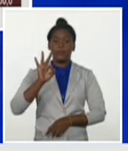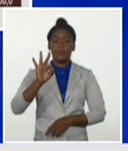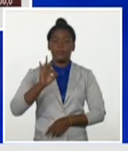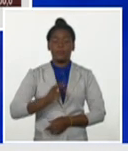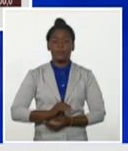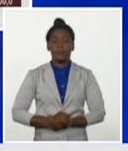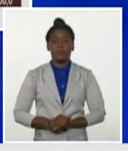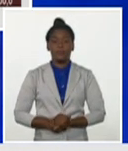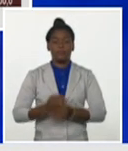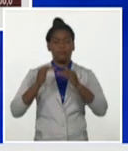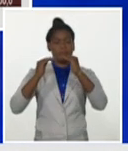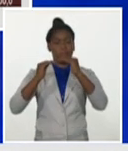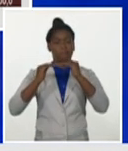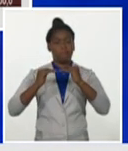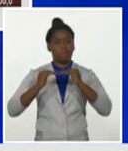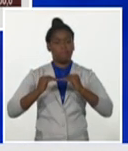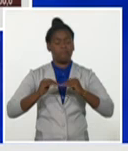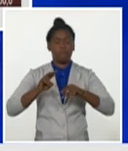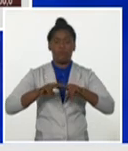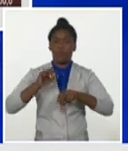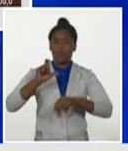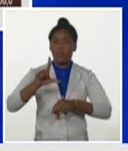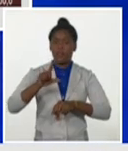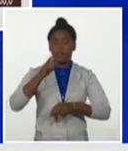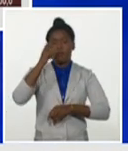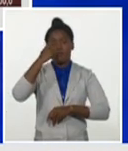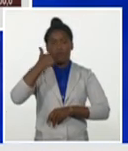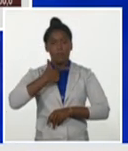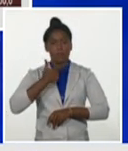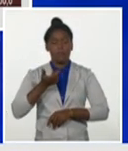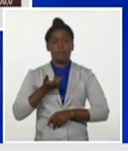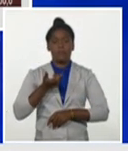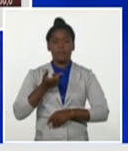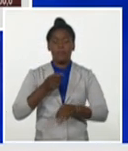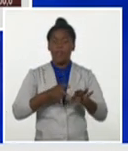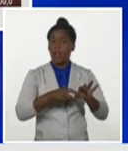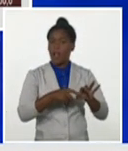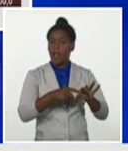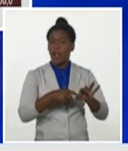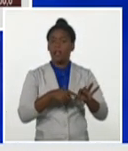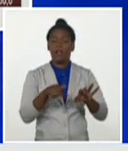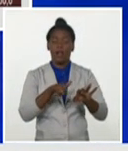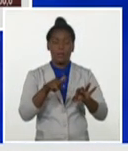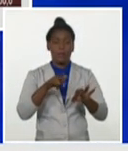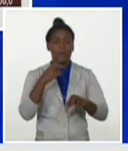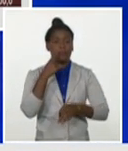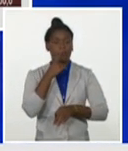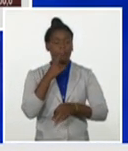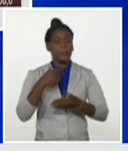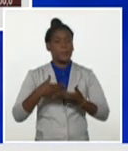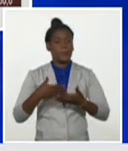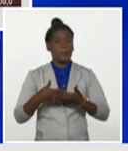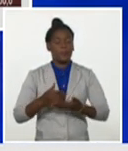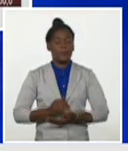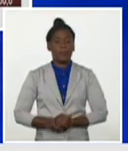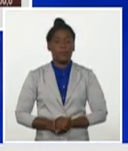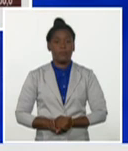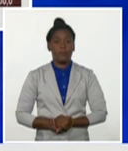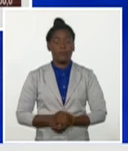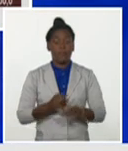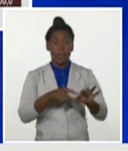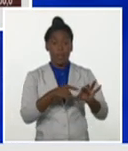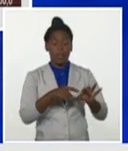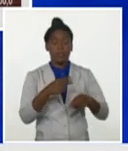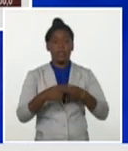y así, Holguín, Ciego de Ávila. De la Isla de la Juventud se procesaron ayer 403